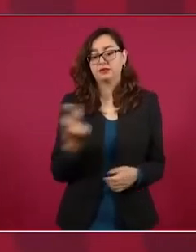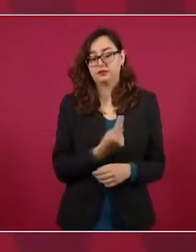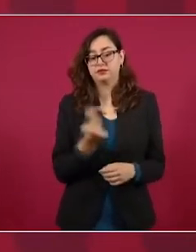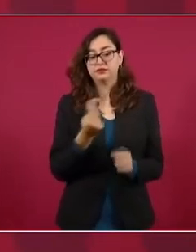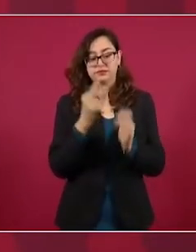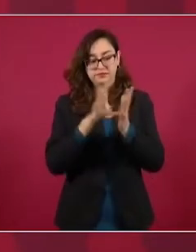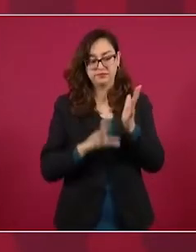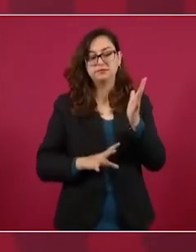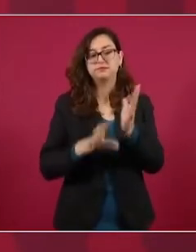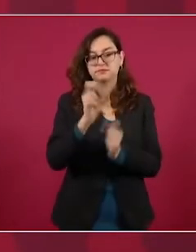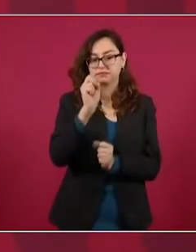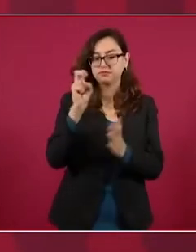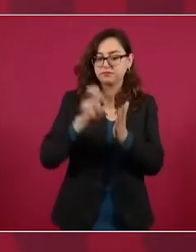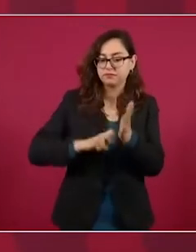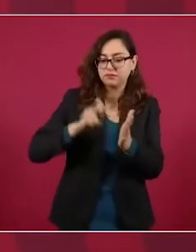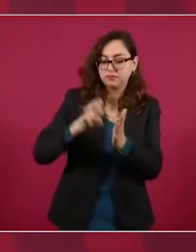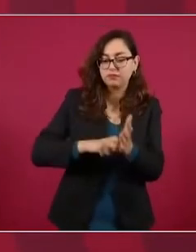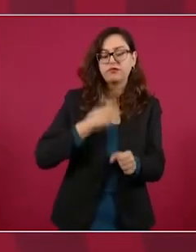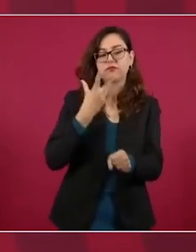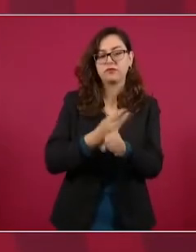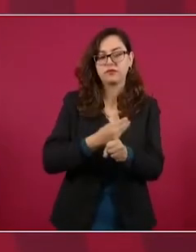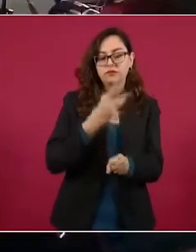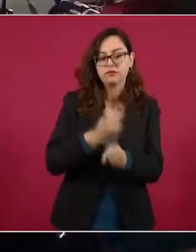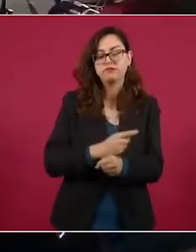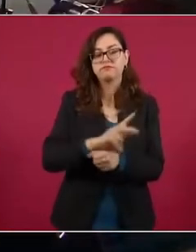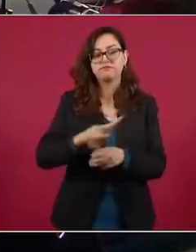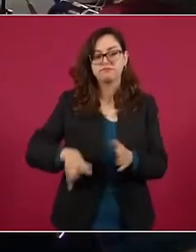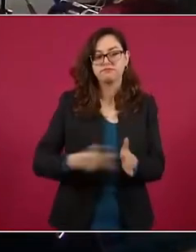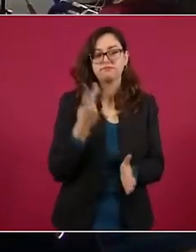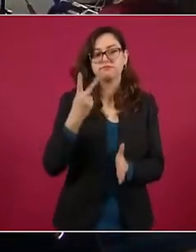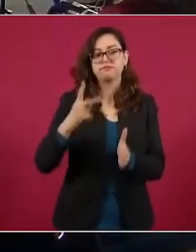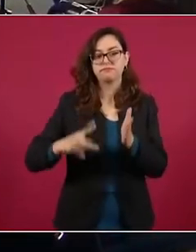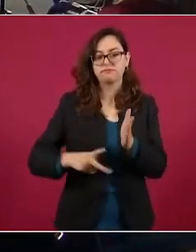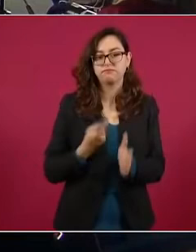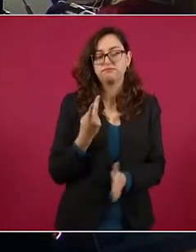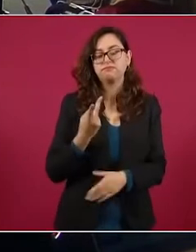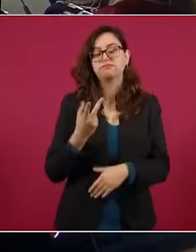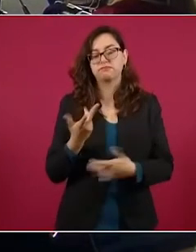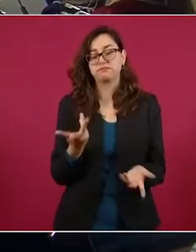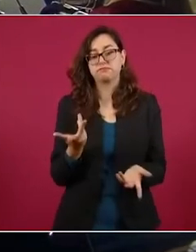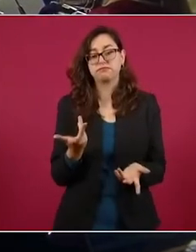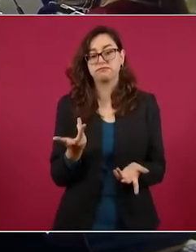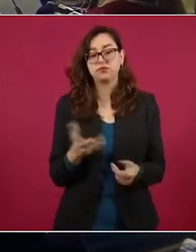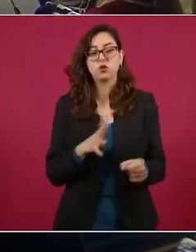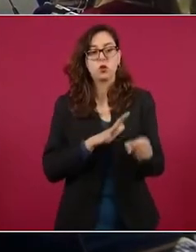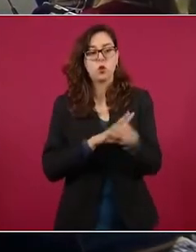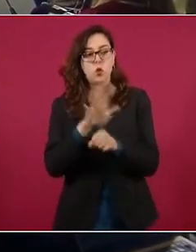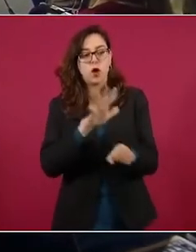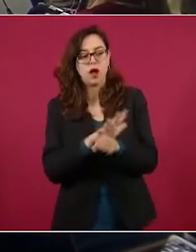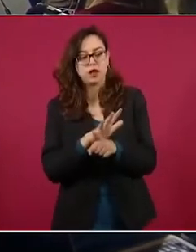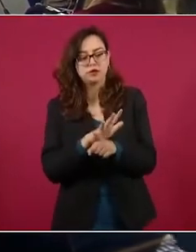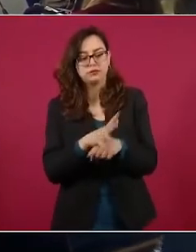que optar cuáles son esas reformas que